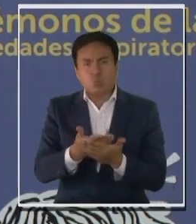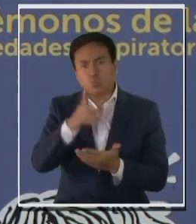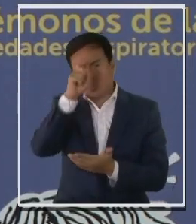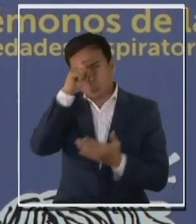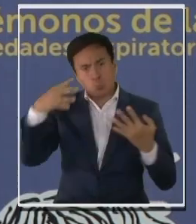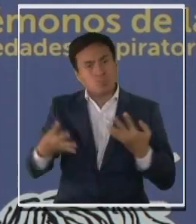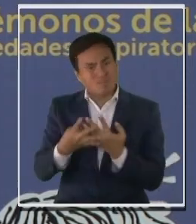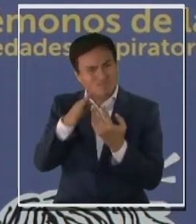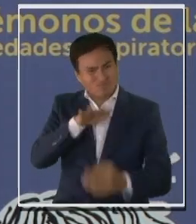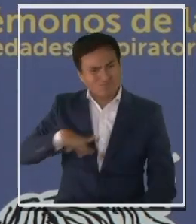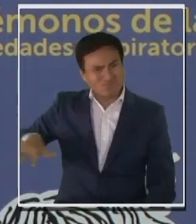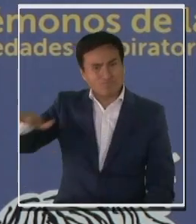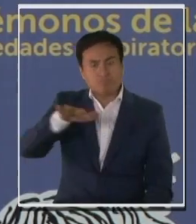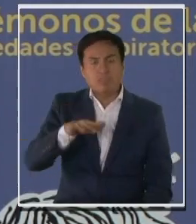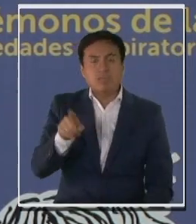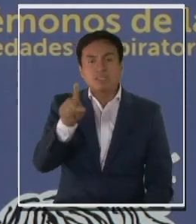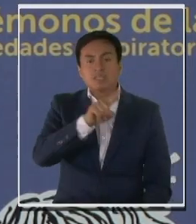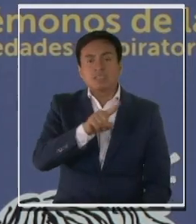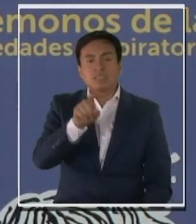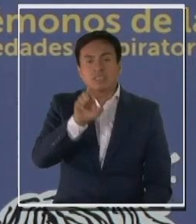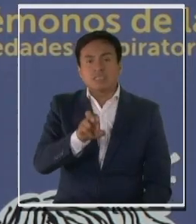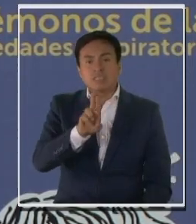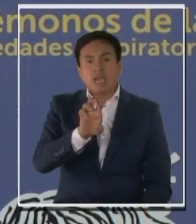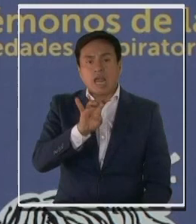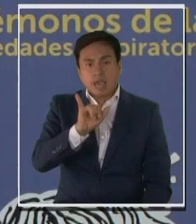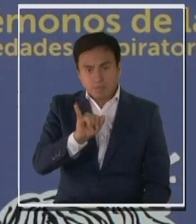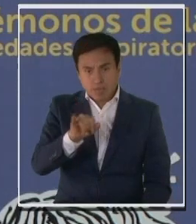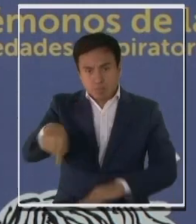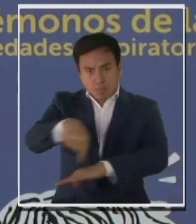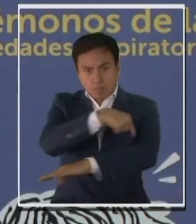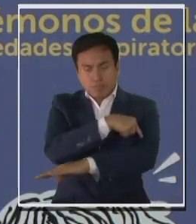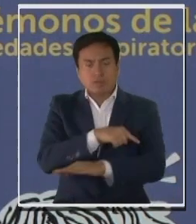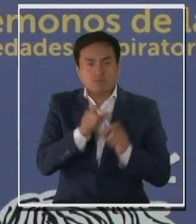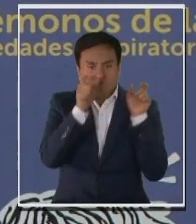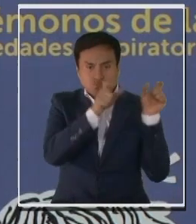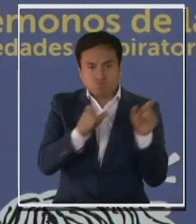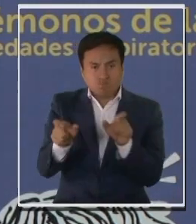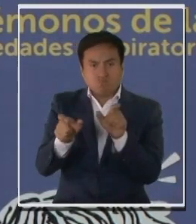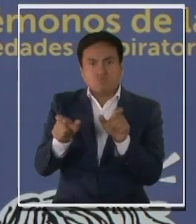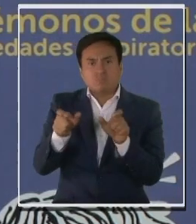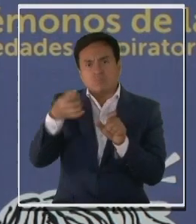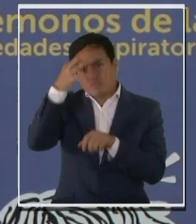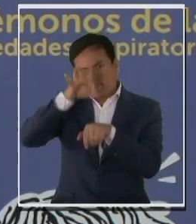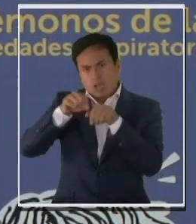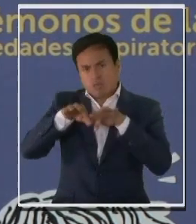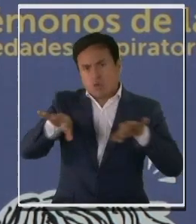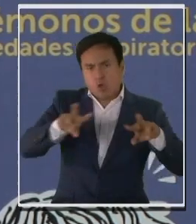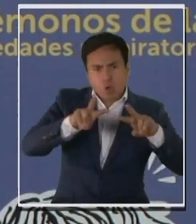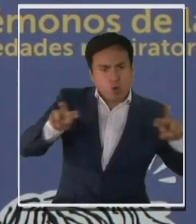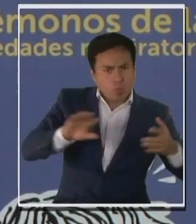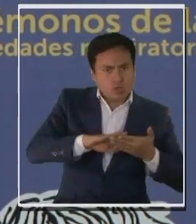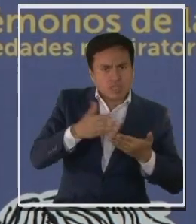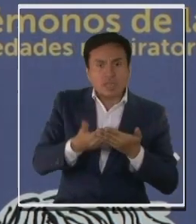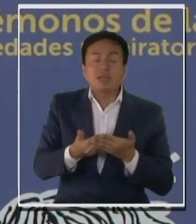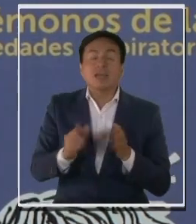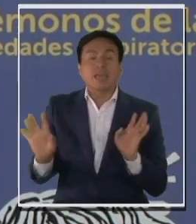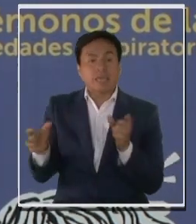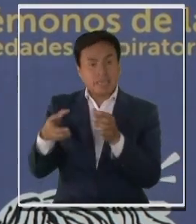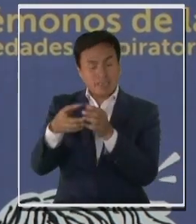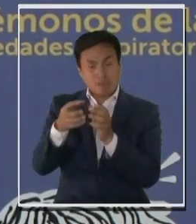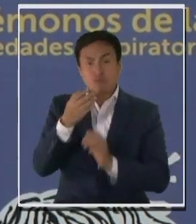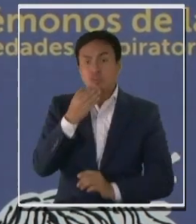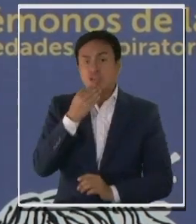asistencial en nuestra seremis que son las que están haciendo la vigilancia epidemiológica y el equipo también